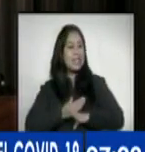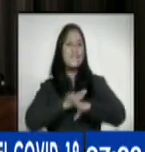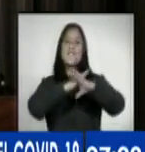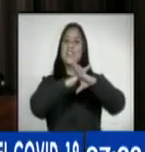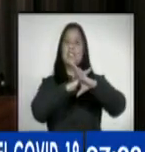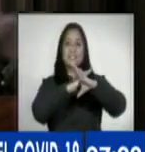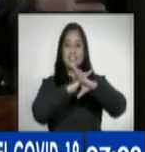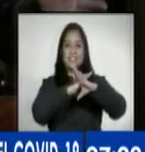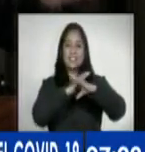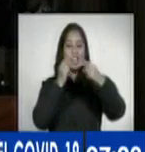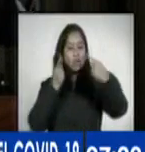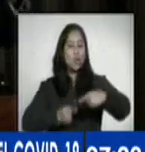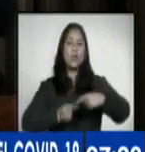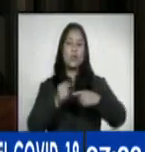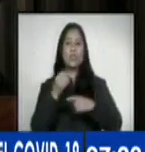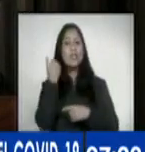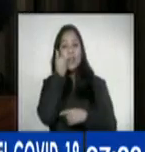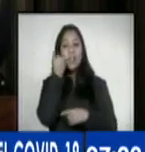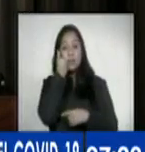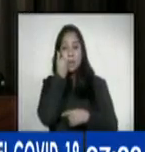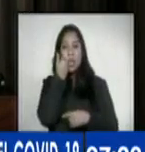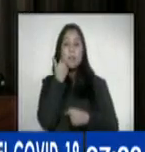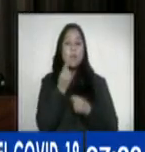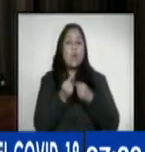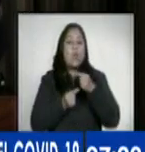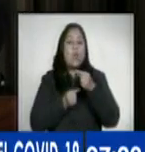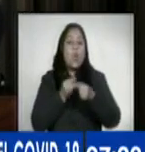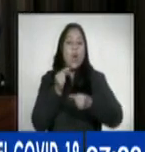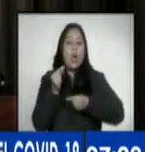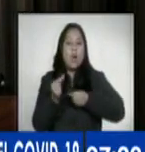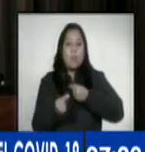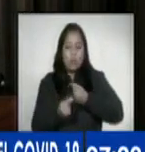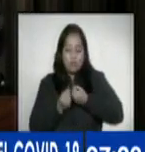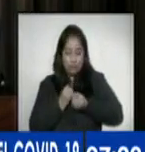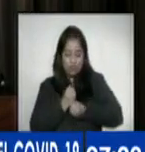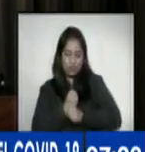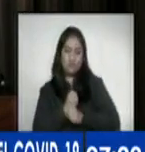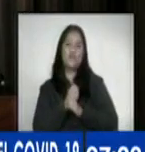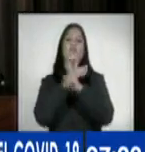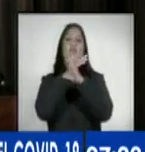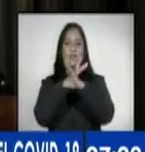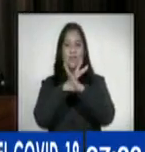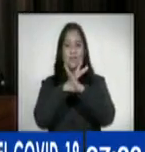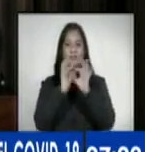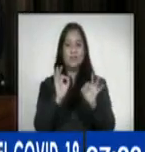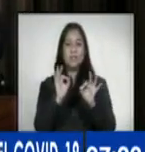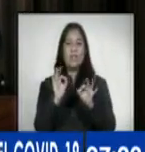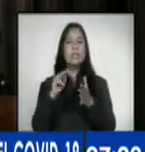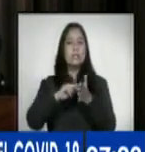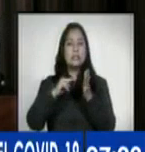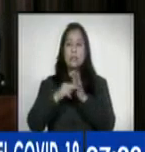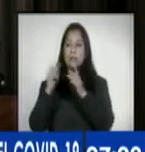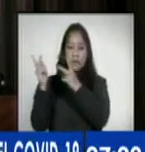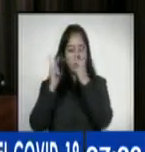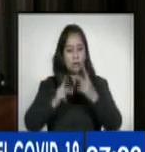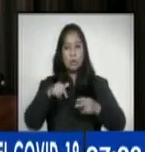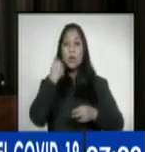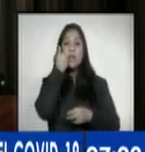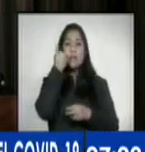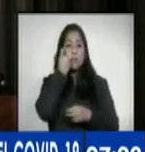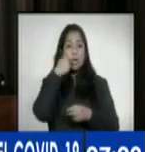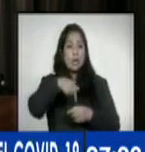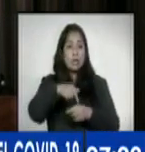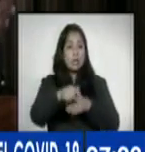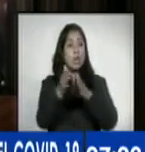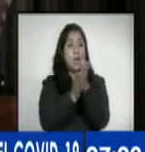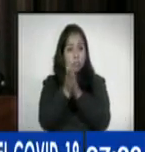esta enfermedad. La tenemos que generar poco a poco. Y esto implica que es una enfermedad que vino para quedarse y tenemos que aprovechar